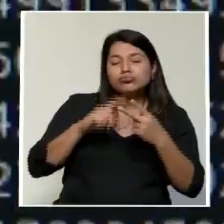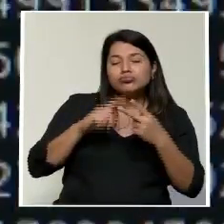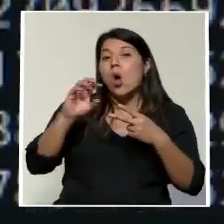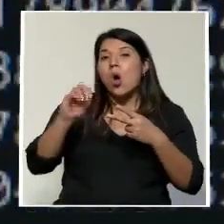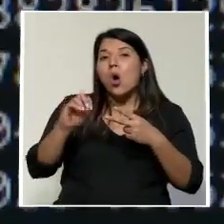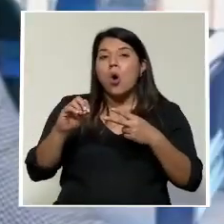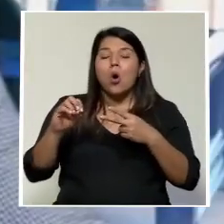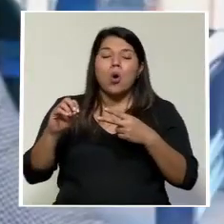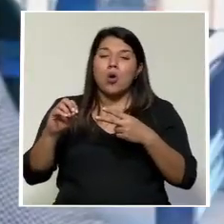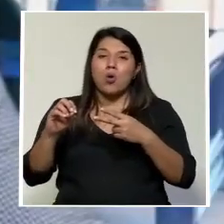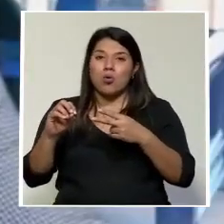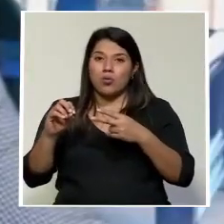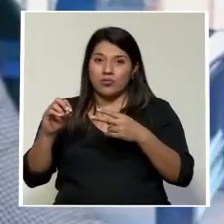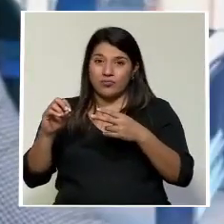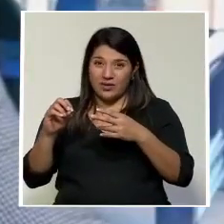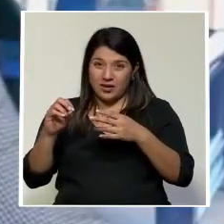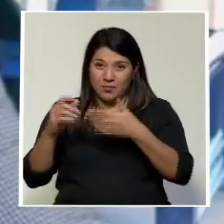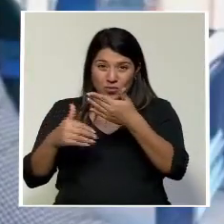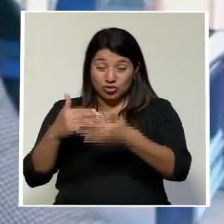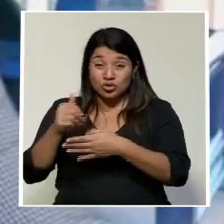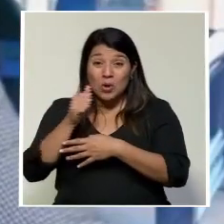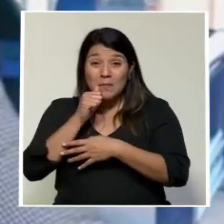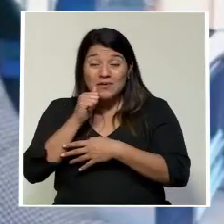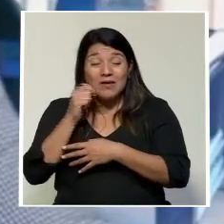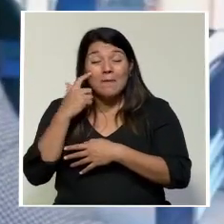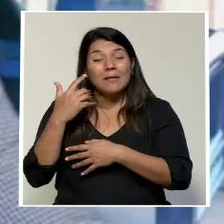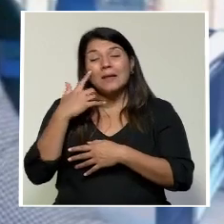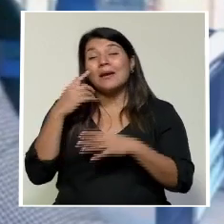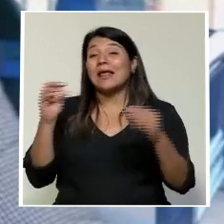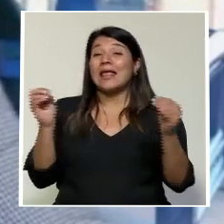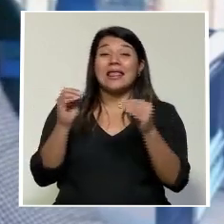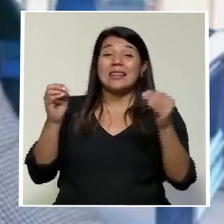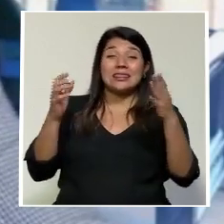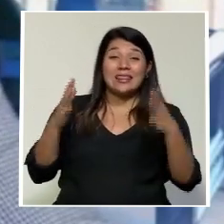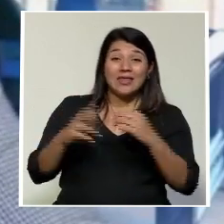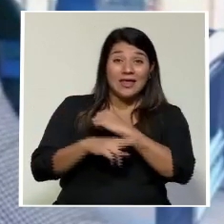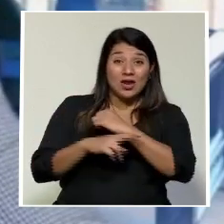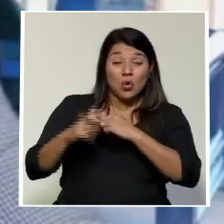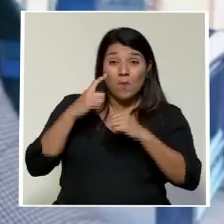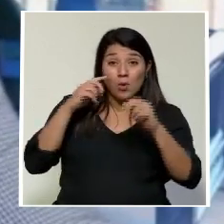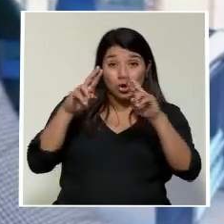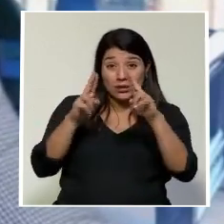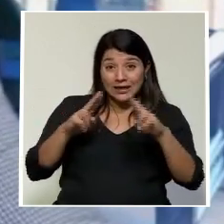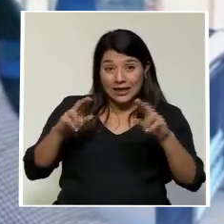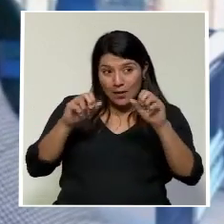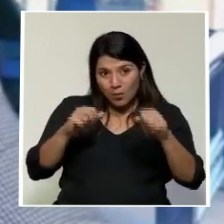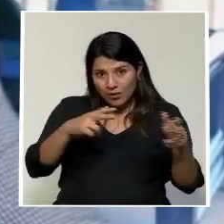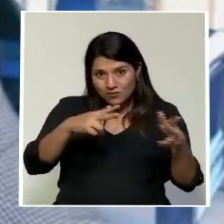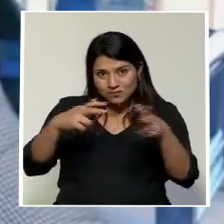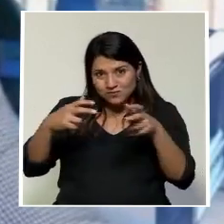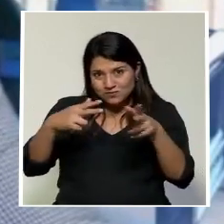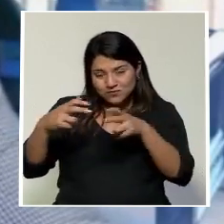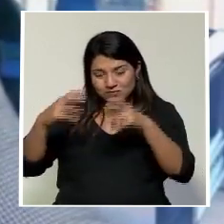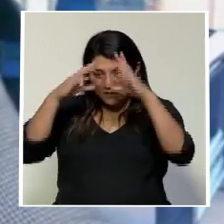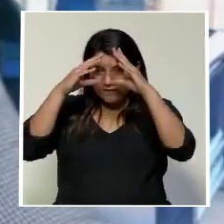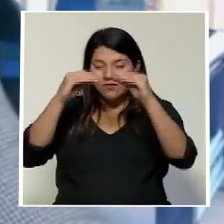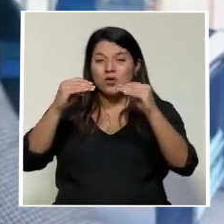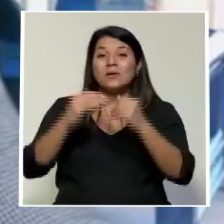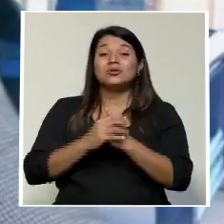privados para que ningún ciberdelincuente pueda interceptar la data en cualquiera de esos tres estados